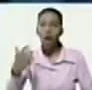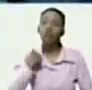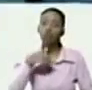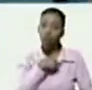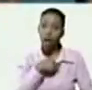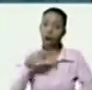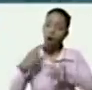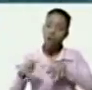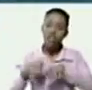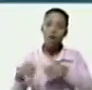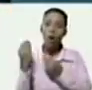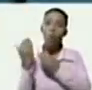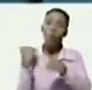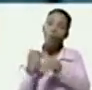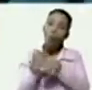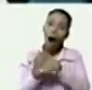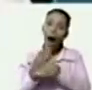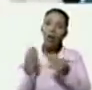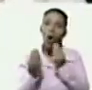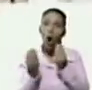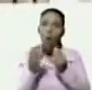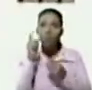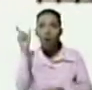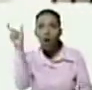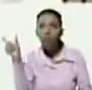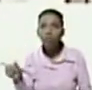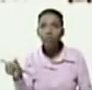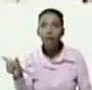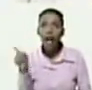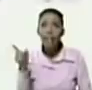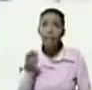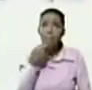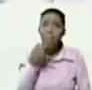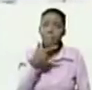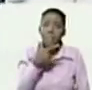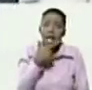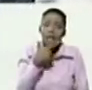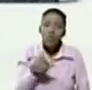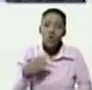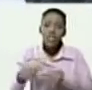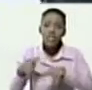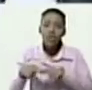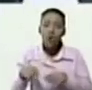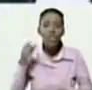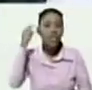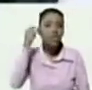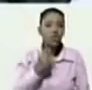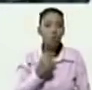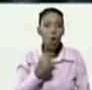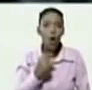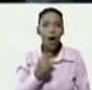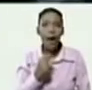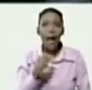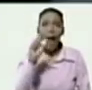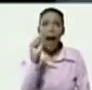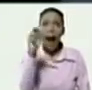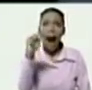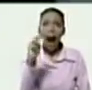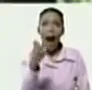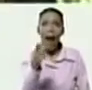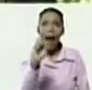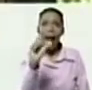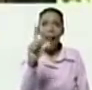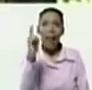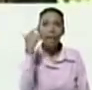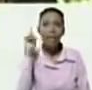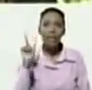niños como Ángel, este hermoso niño sucrense, Ángel Castro, de aquí,